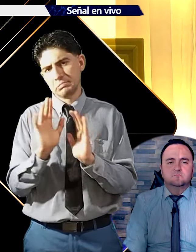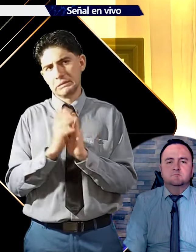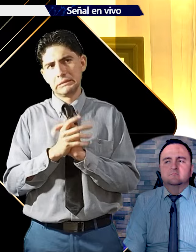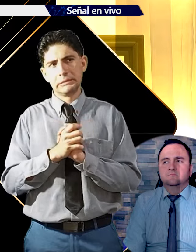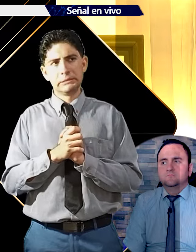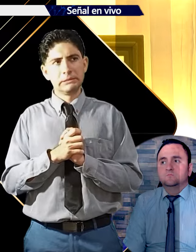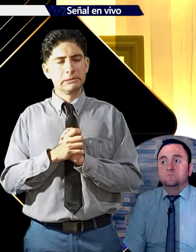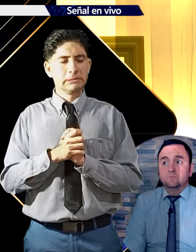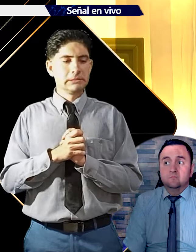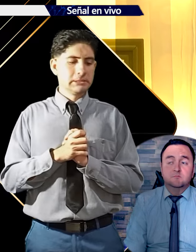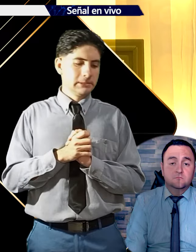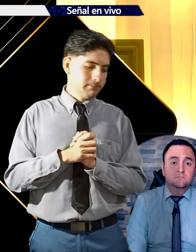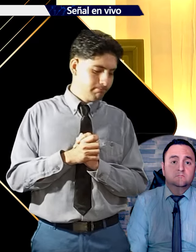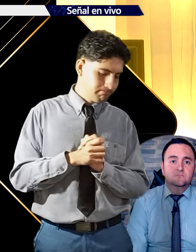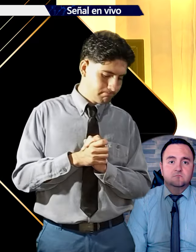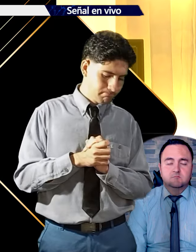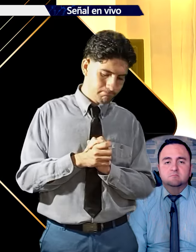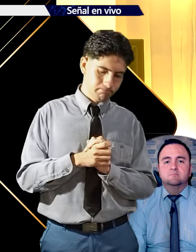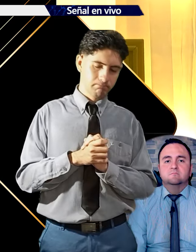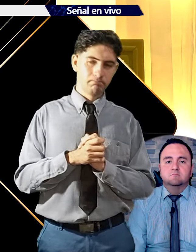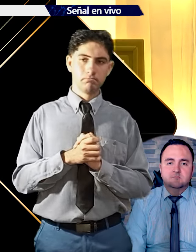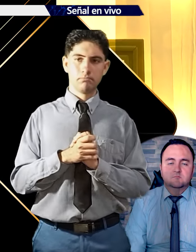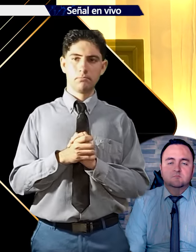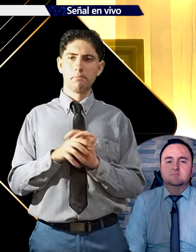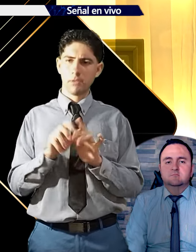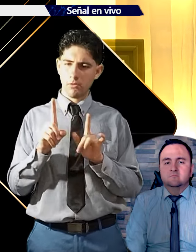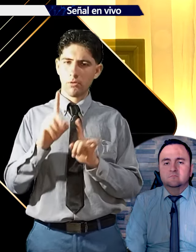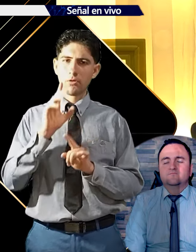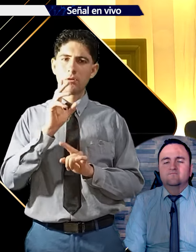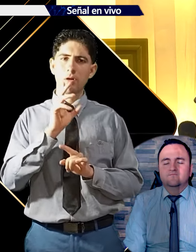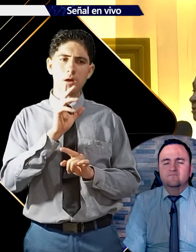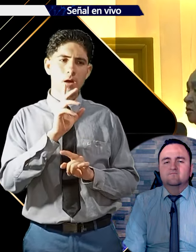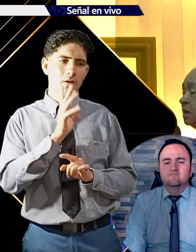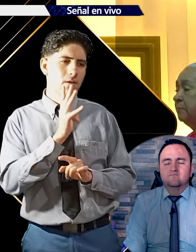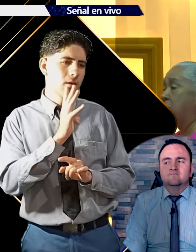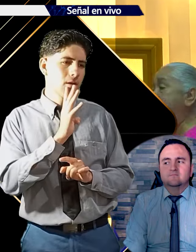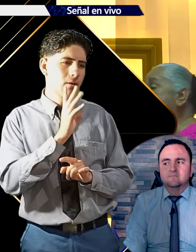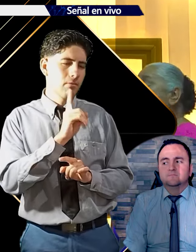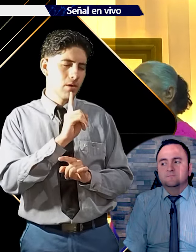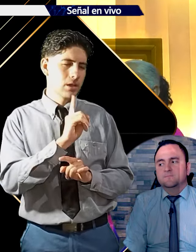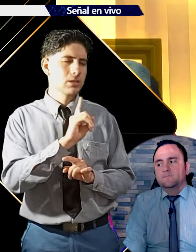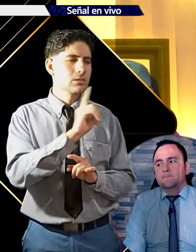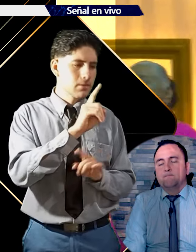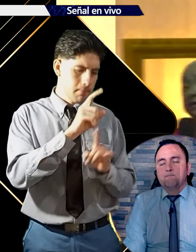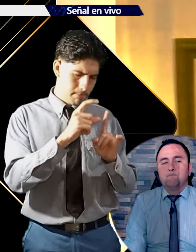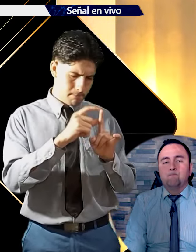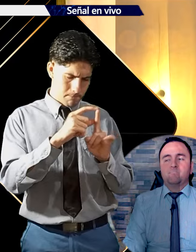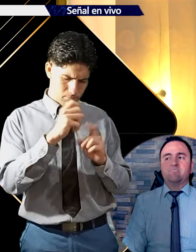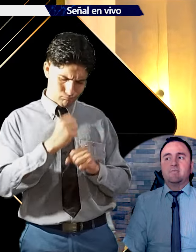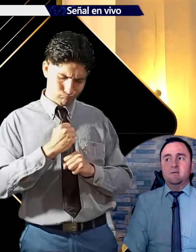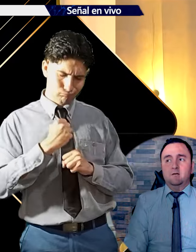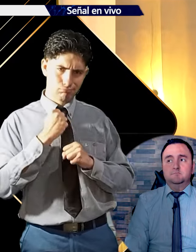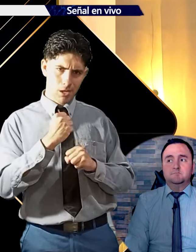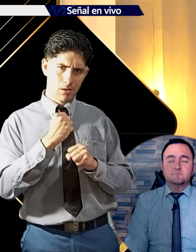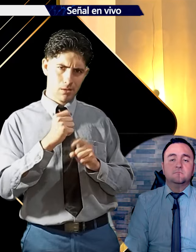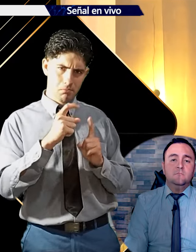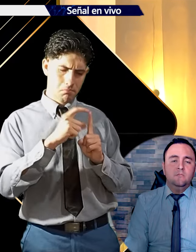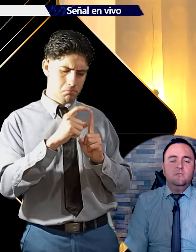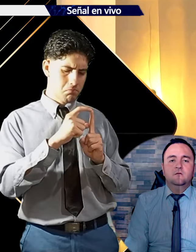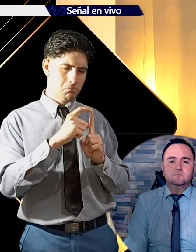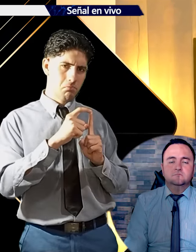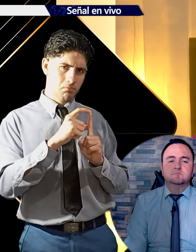una teología, ni un instituto bíblico, porque en ese tiempo no había eso. Pero cada palabra de un anciano